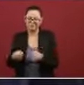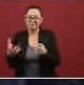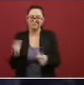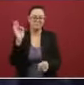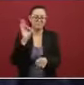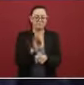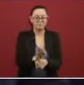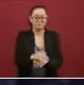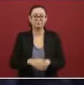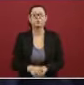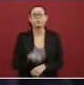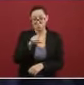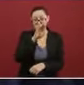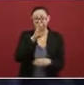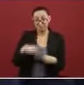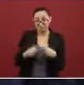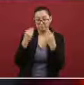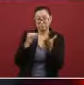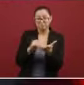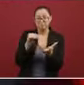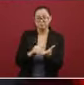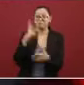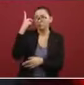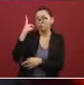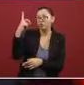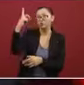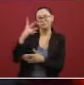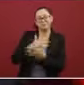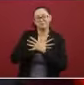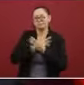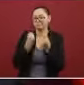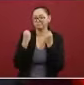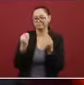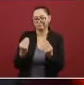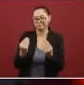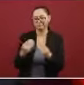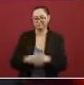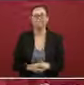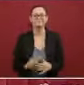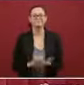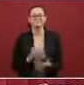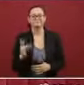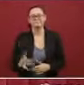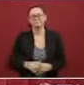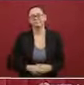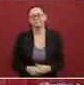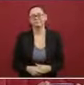Si tienes una madre todavía, da gracias al Creador que te ama tanto. Muchas gracias.